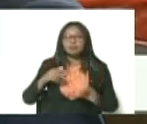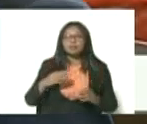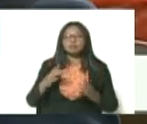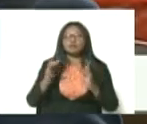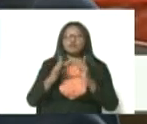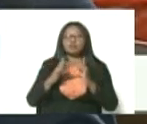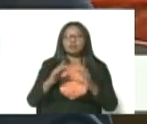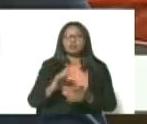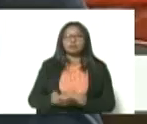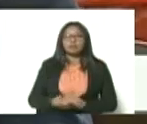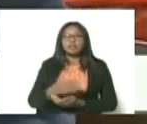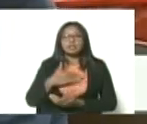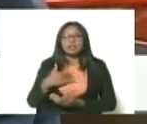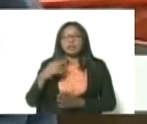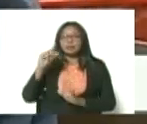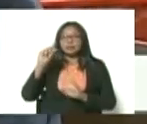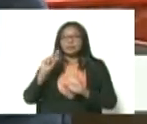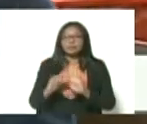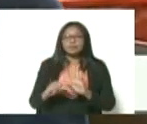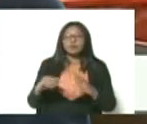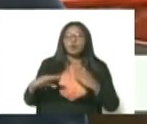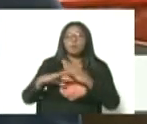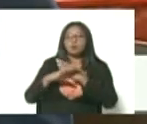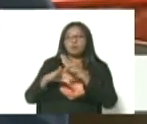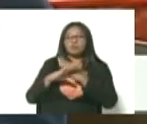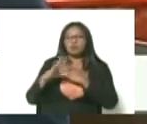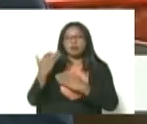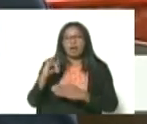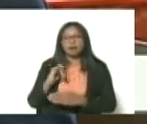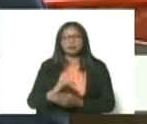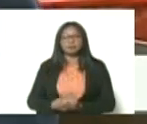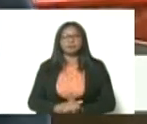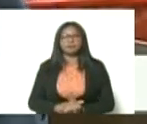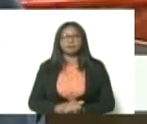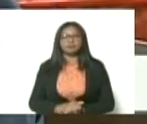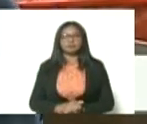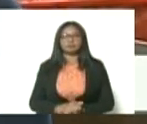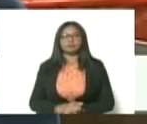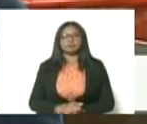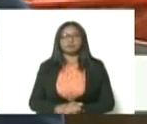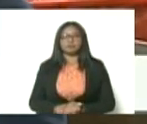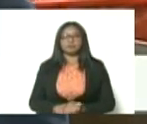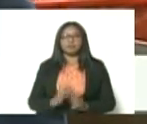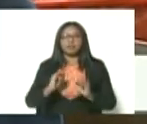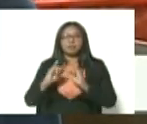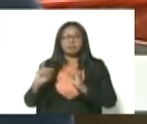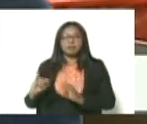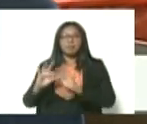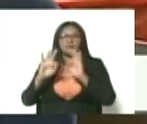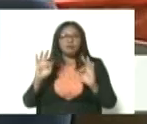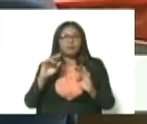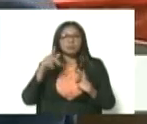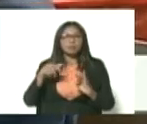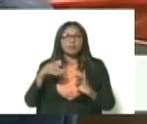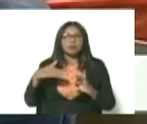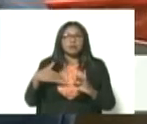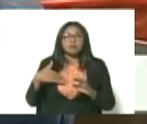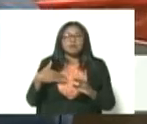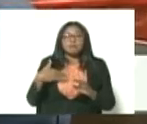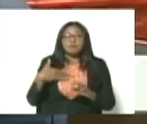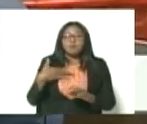y disminuir las sanciones. ¿Y realmente existe una posibilidad